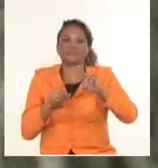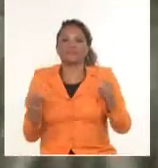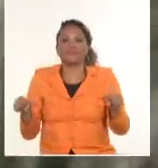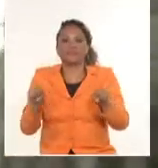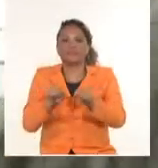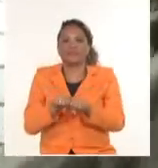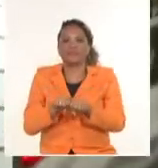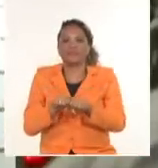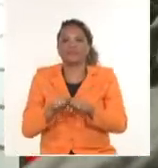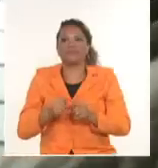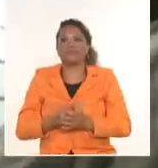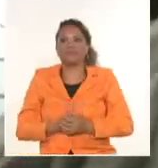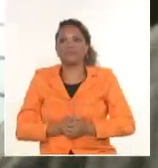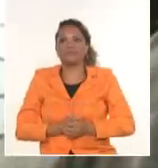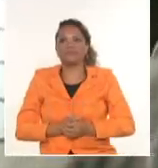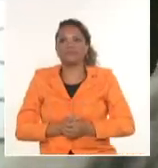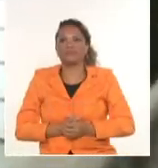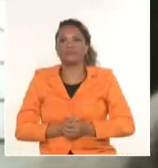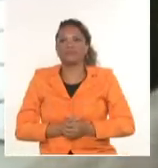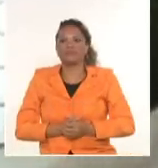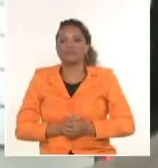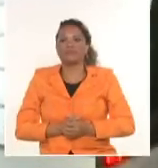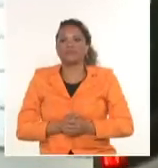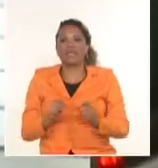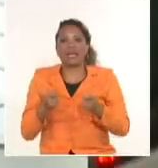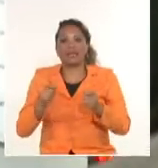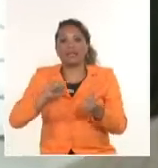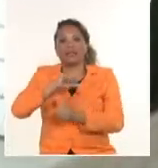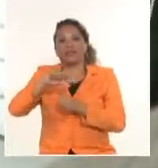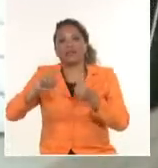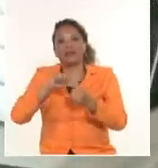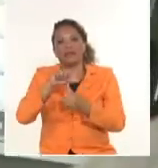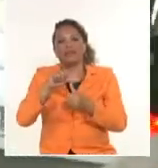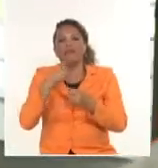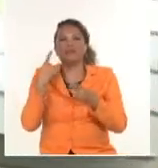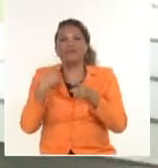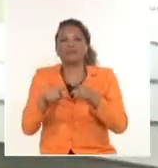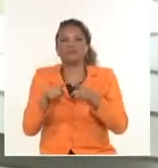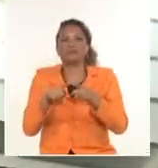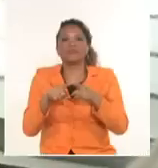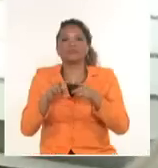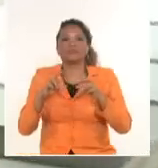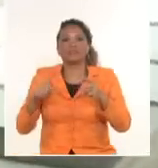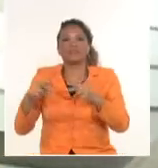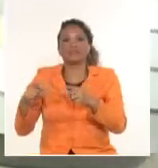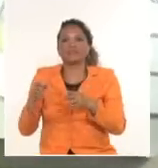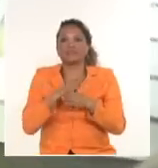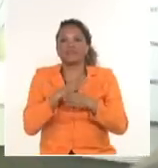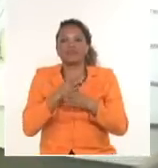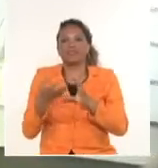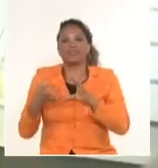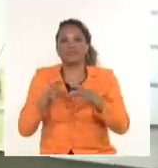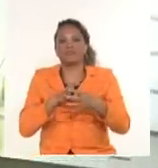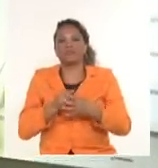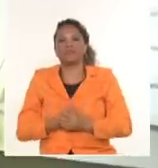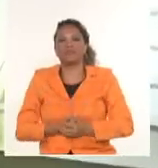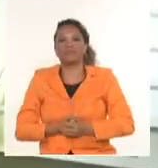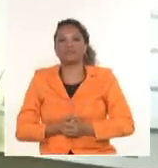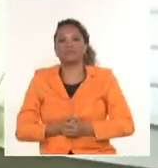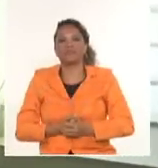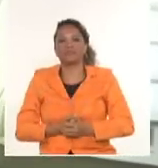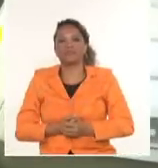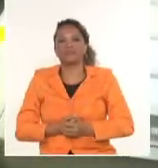Nacional de la Televisión de Canal Caribe y, como decíamos anteriormente, ha sido multiplicado por diferentes vías. Así es, los